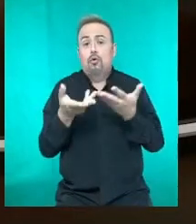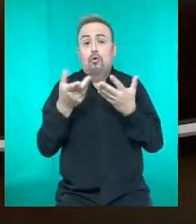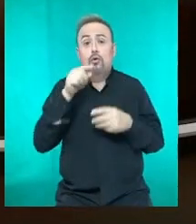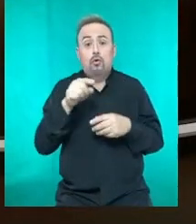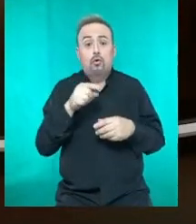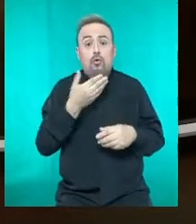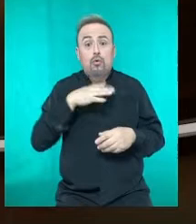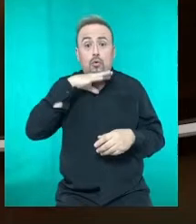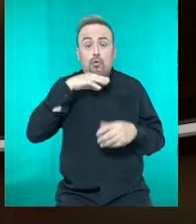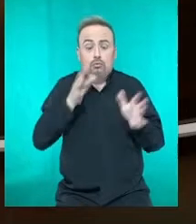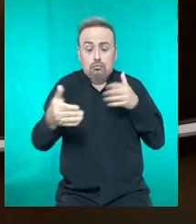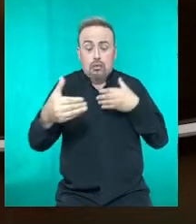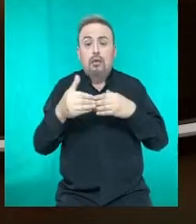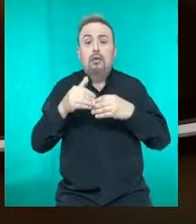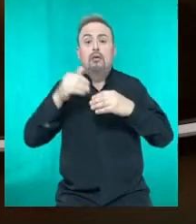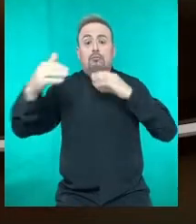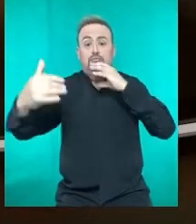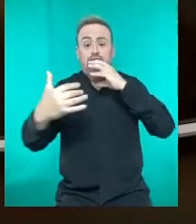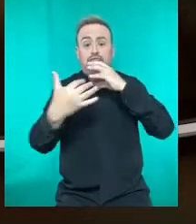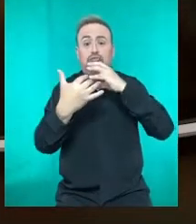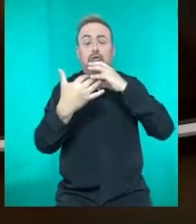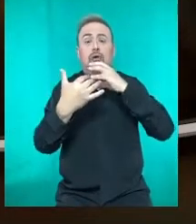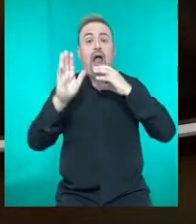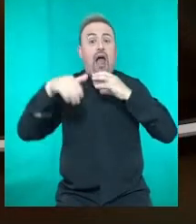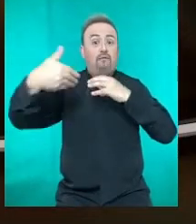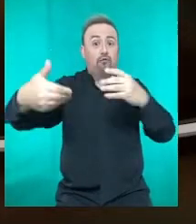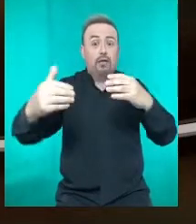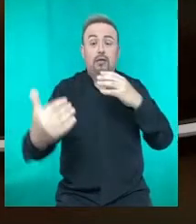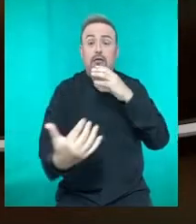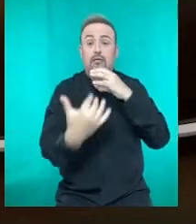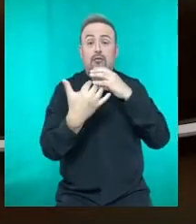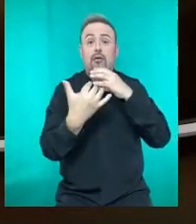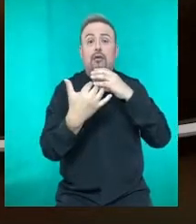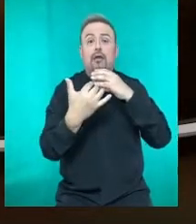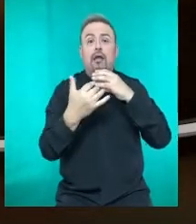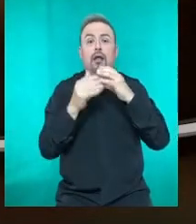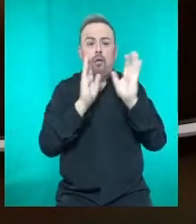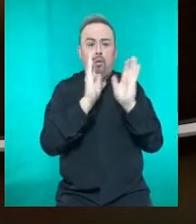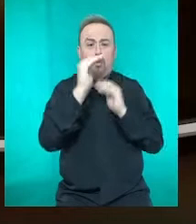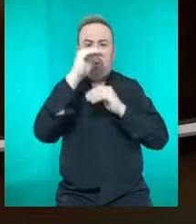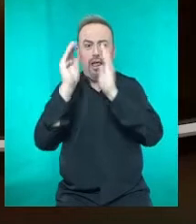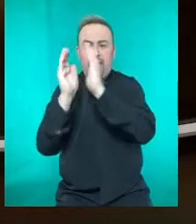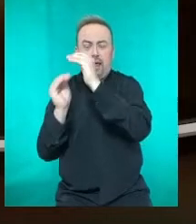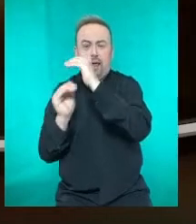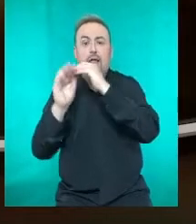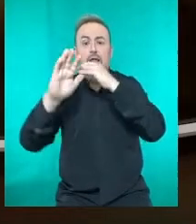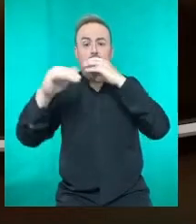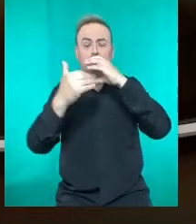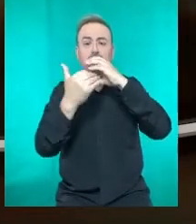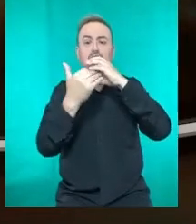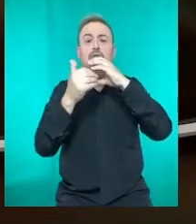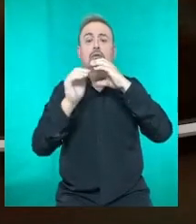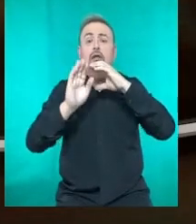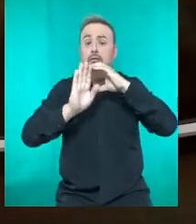podría filtrar una gran cantidad de ese aire que viene desde el exterior, circula por estos recovecos, se deposita de manera